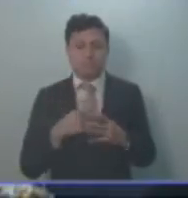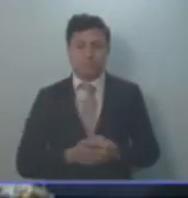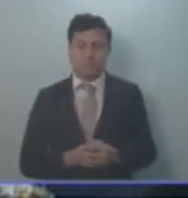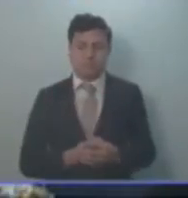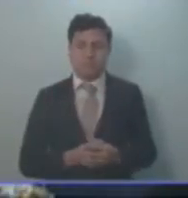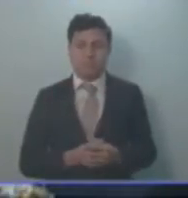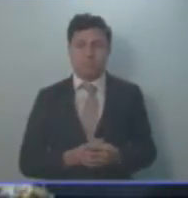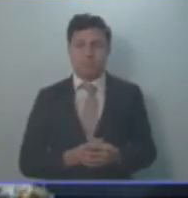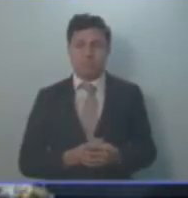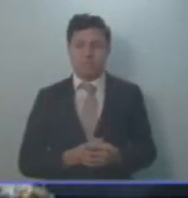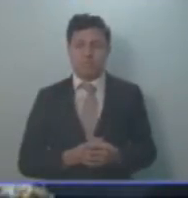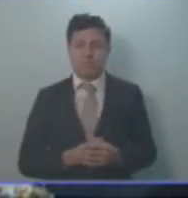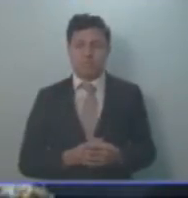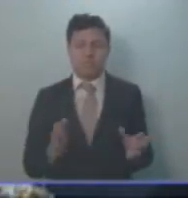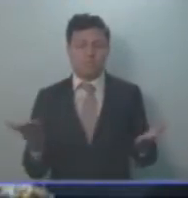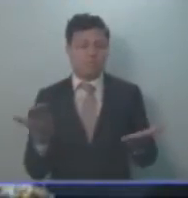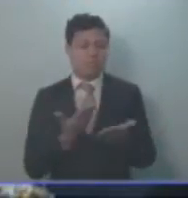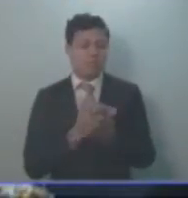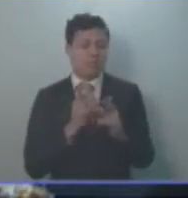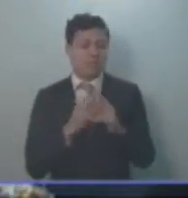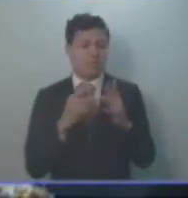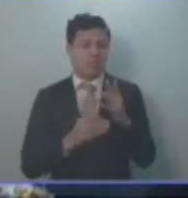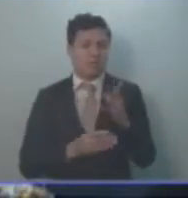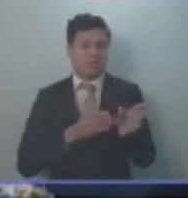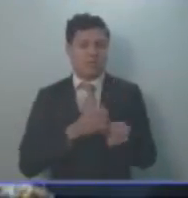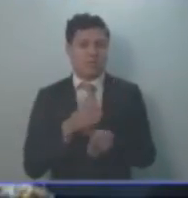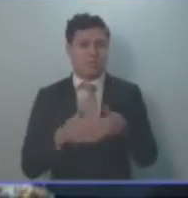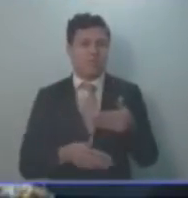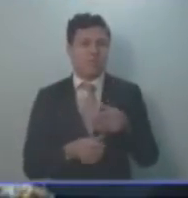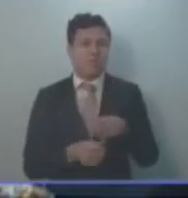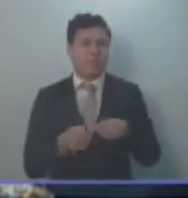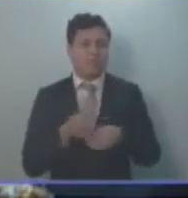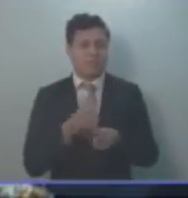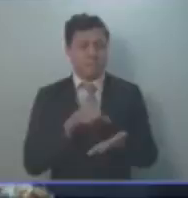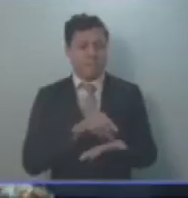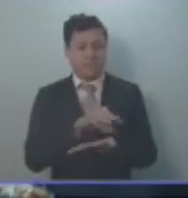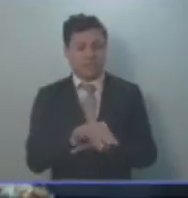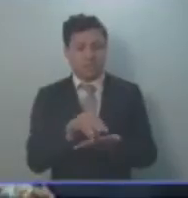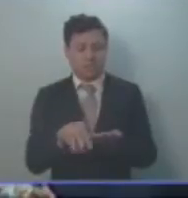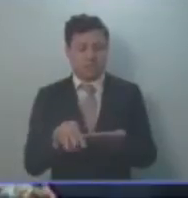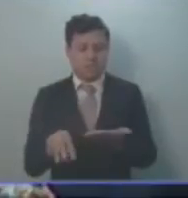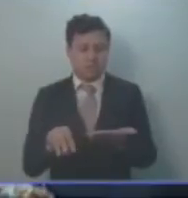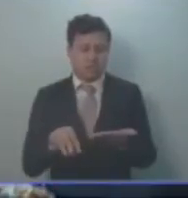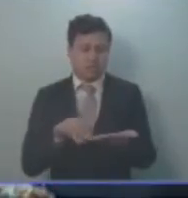siguientes reformas a la ley de la carrera administrativa municipal.